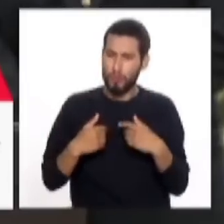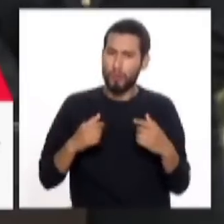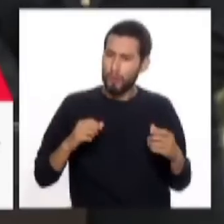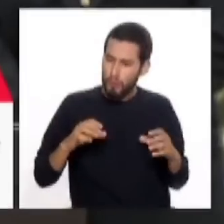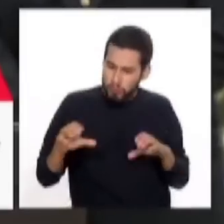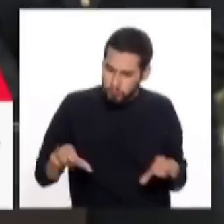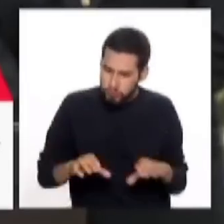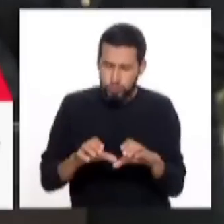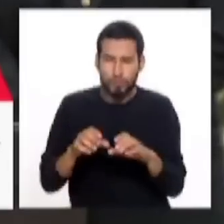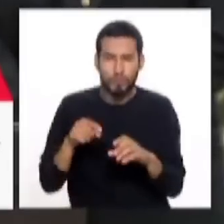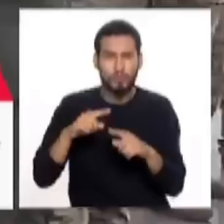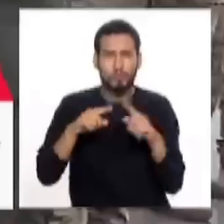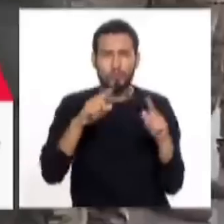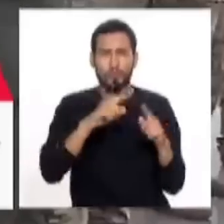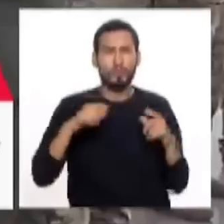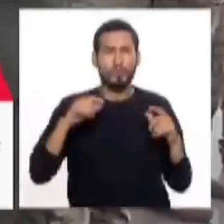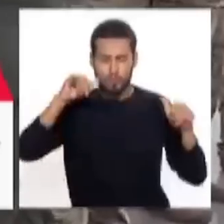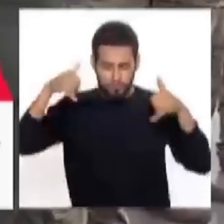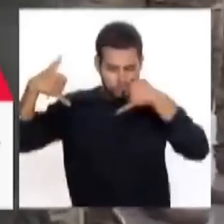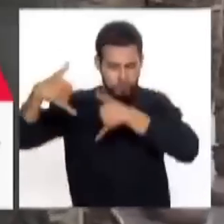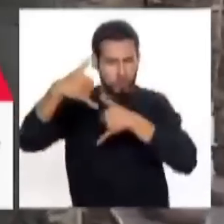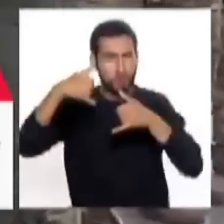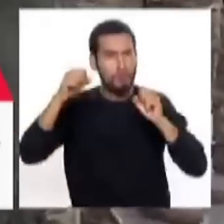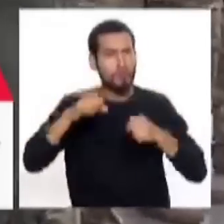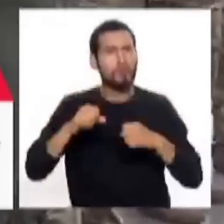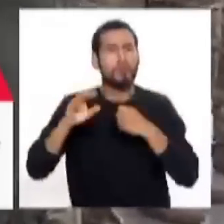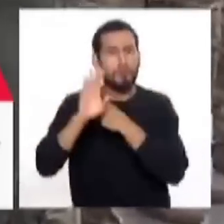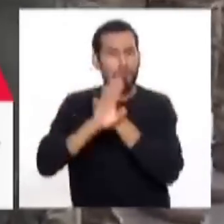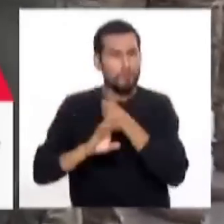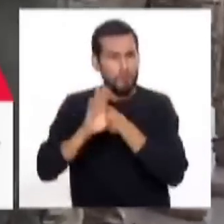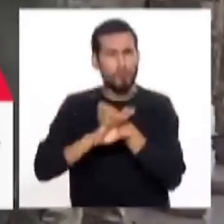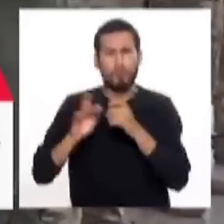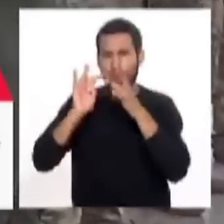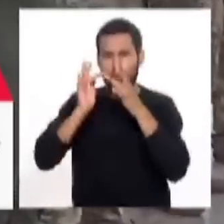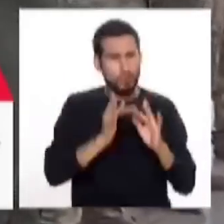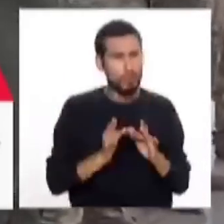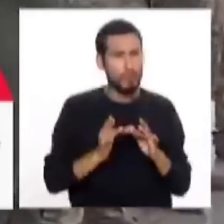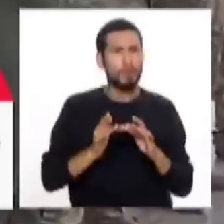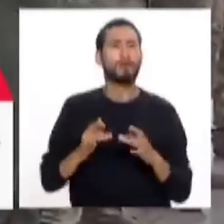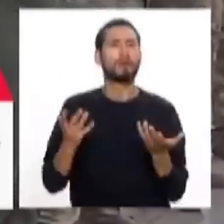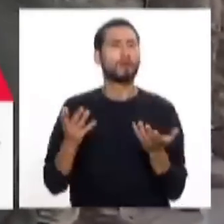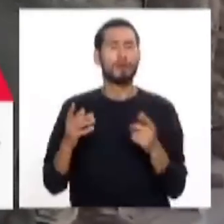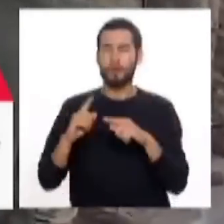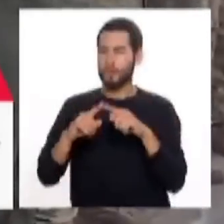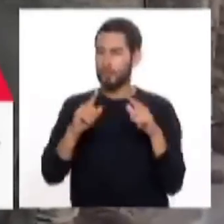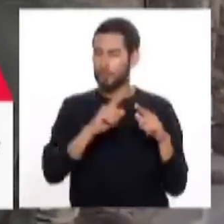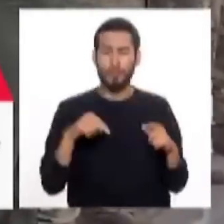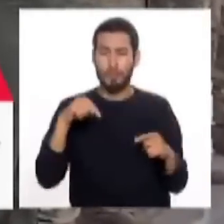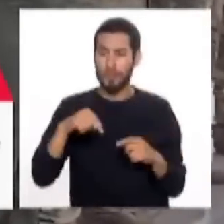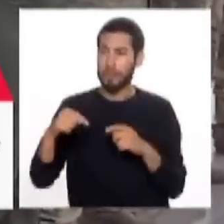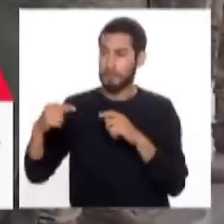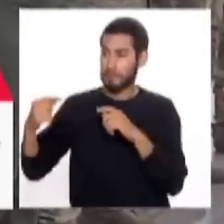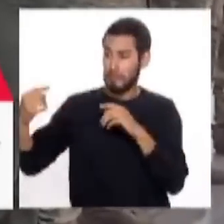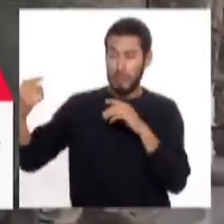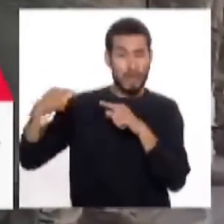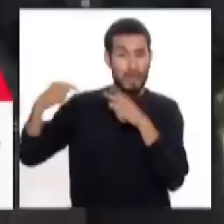operaciones en el ciberespacio para proteger nuestras redes, así como la penetración de redes